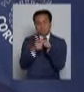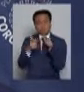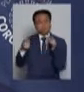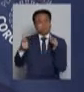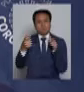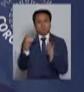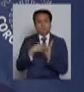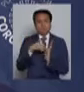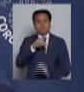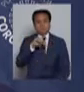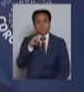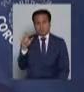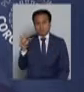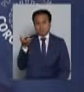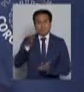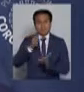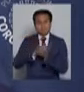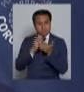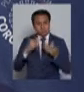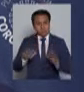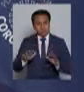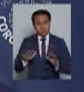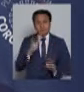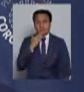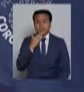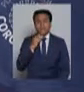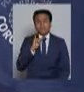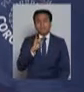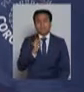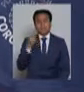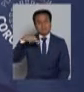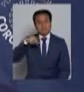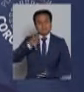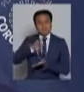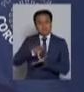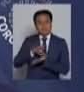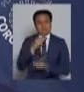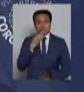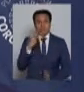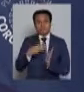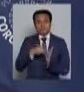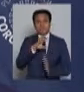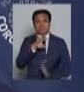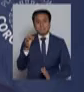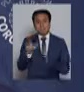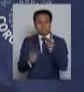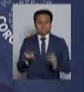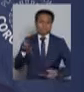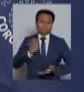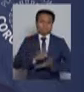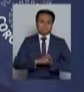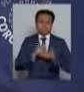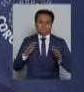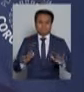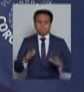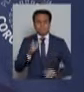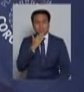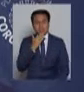vertiginosamente, 4.700 fallecidos, le sigue Irán con 3.500 fallecidos y